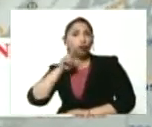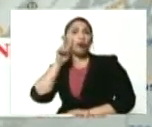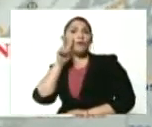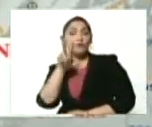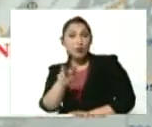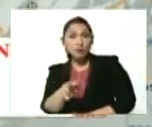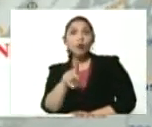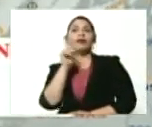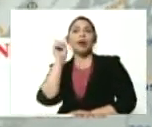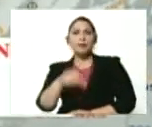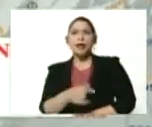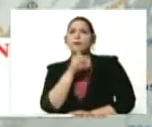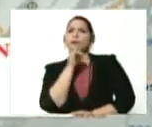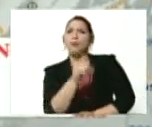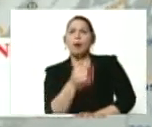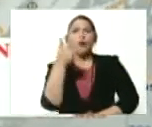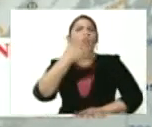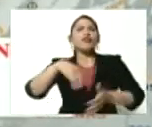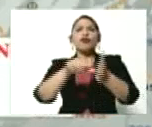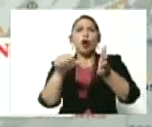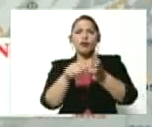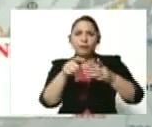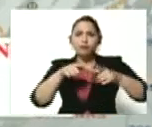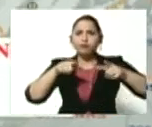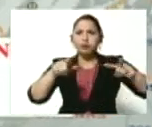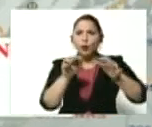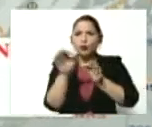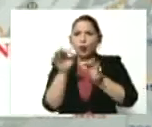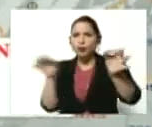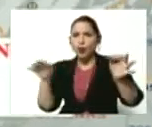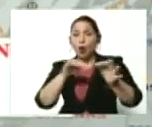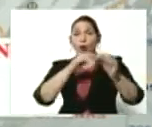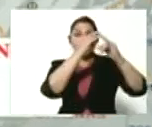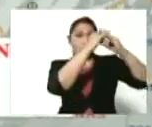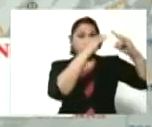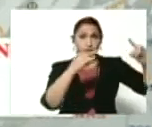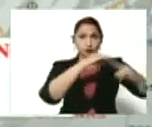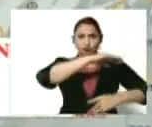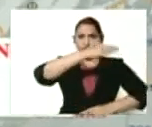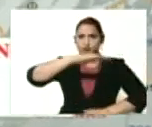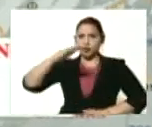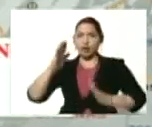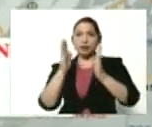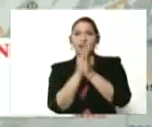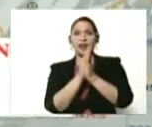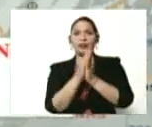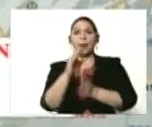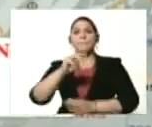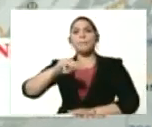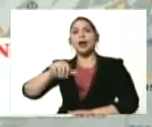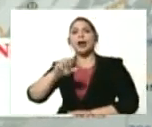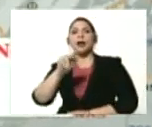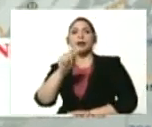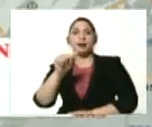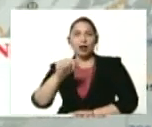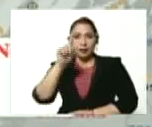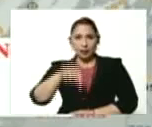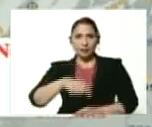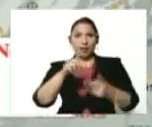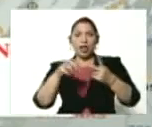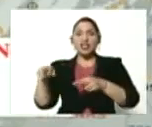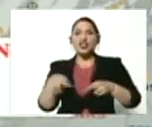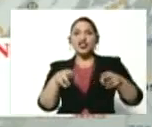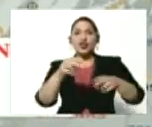coordenadas. Dijimos que había un campamento en una zona montañosa de Santa Marta, que había un campamento en Río